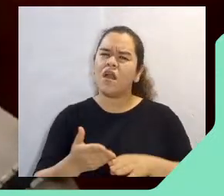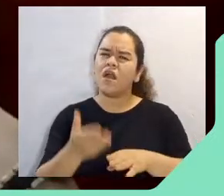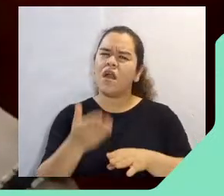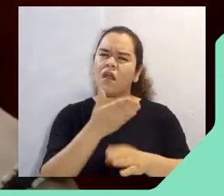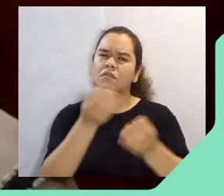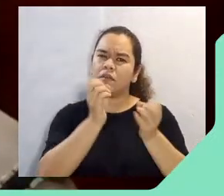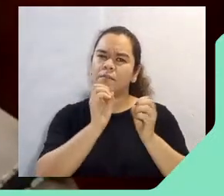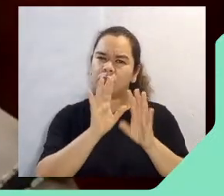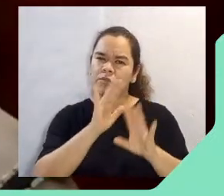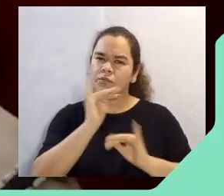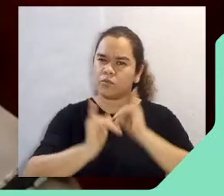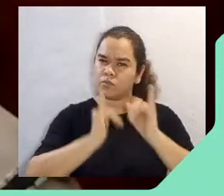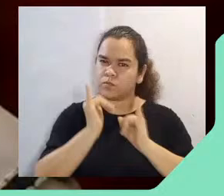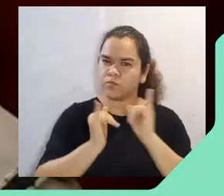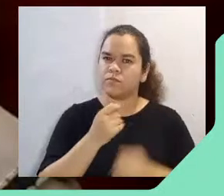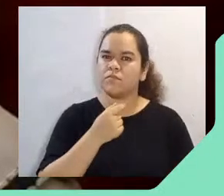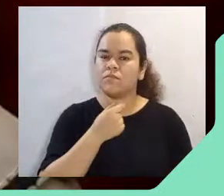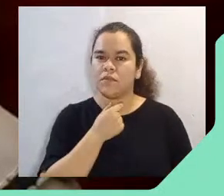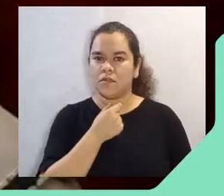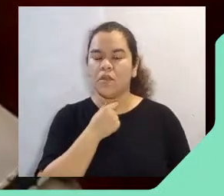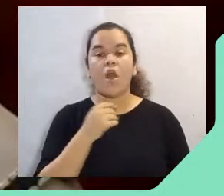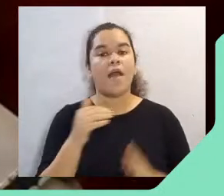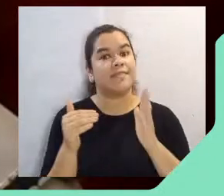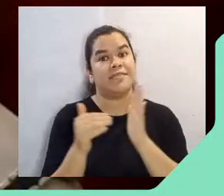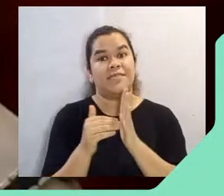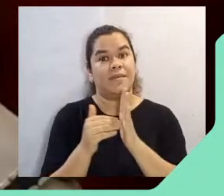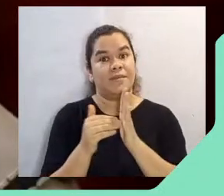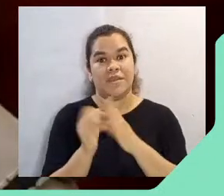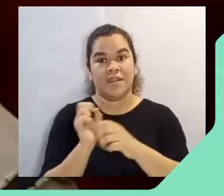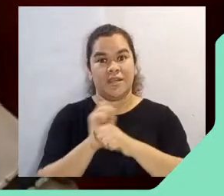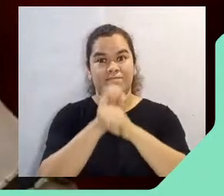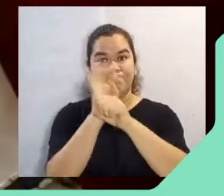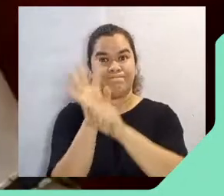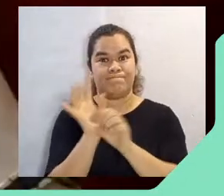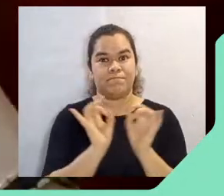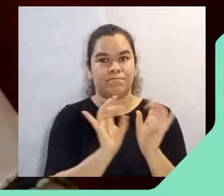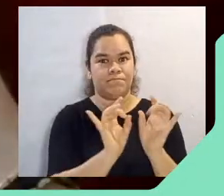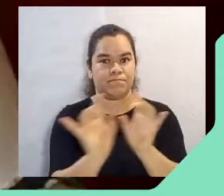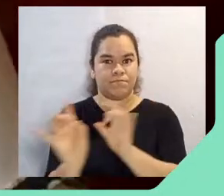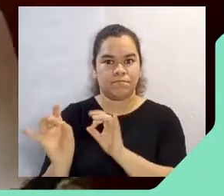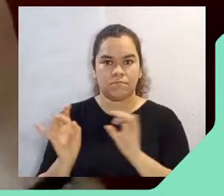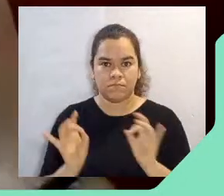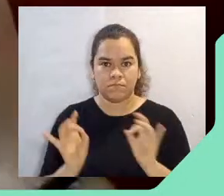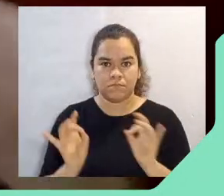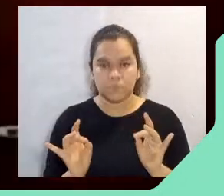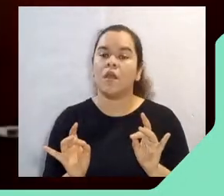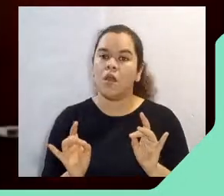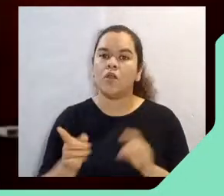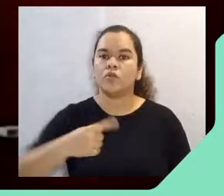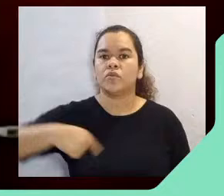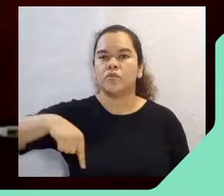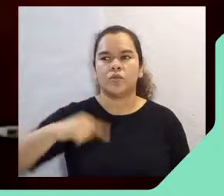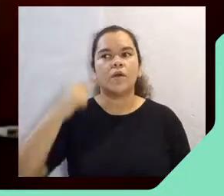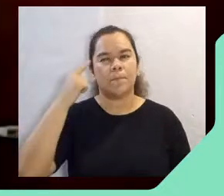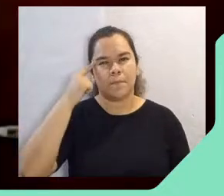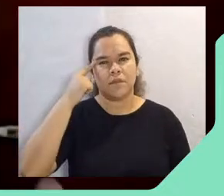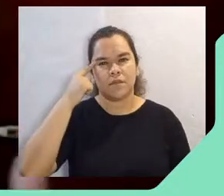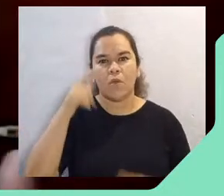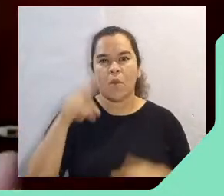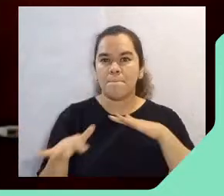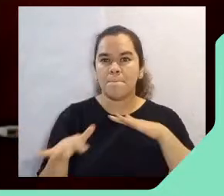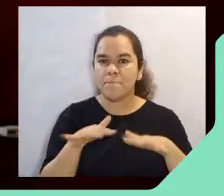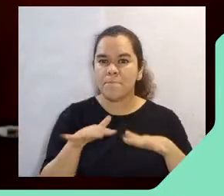sí. Según cómo estén las condiciones sanitarias, se tiene previsto hacer instancias virtuales